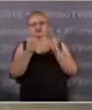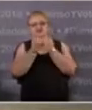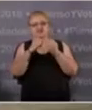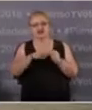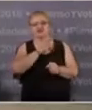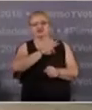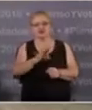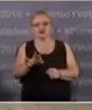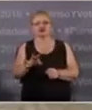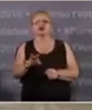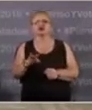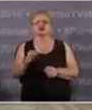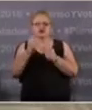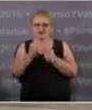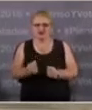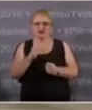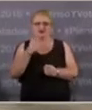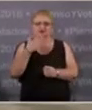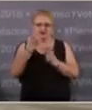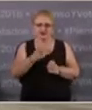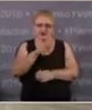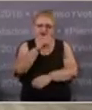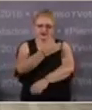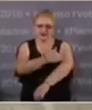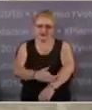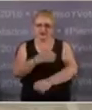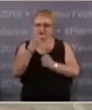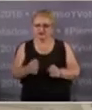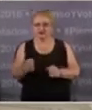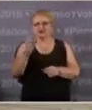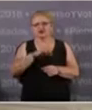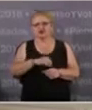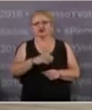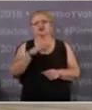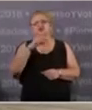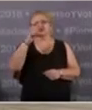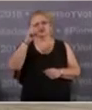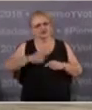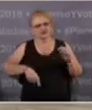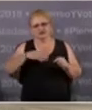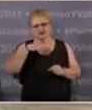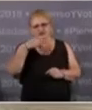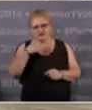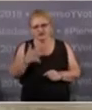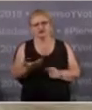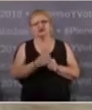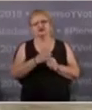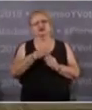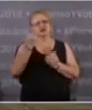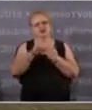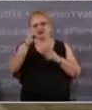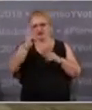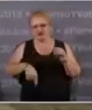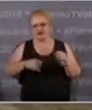el bienestar de las familias. Estamos tocando de manera frontal el combate a la corrupción, el combate a la